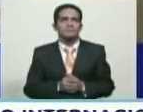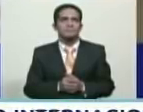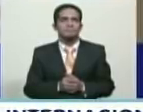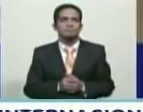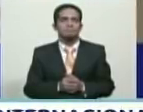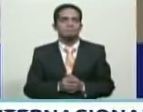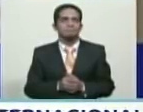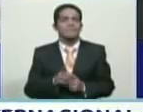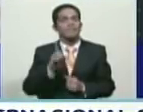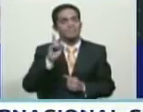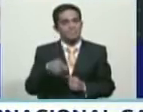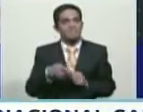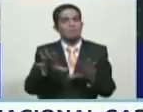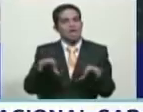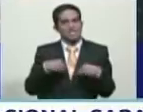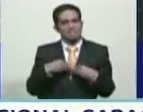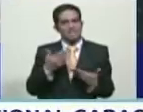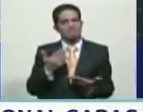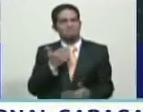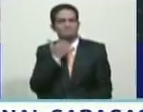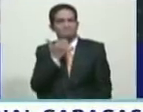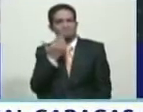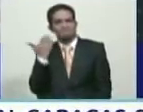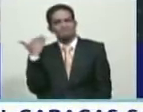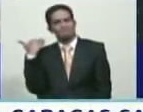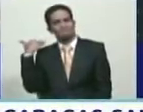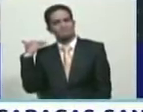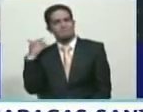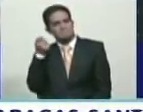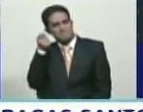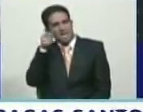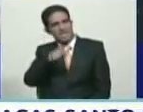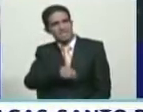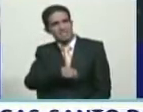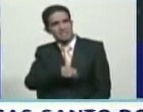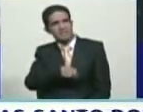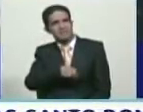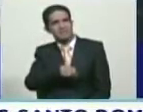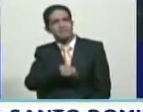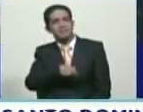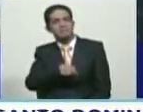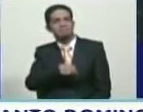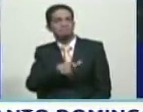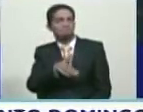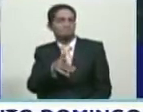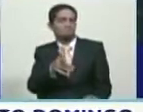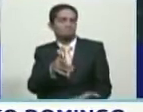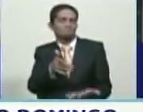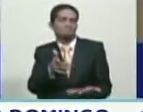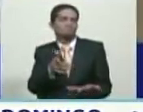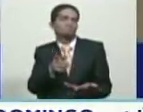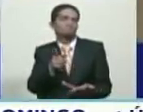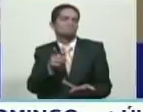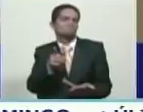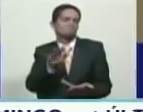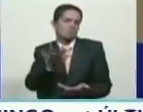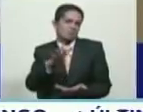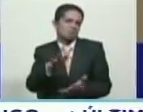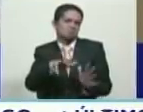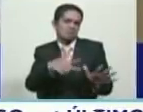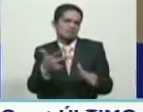recientemente, en los últimos meses, quizás en los últimos 18